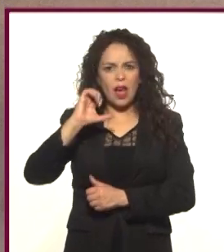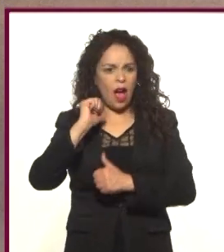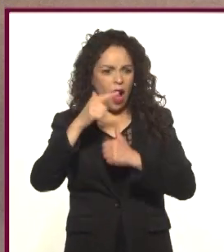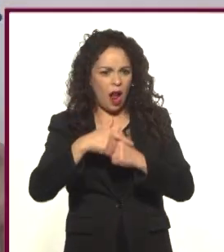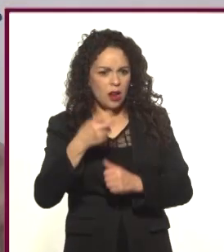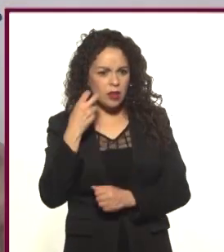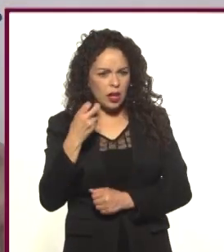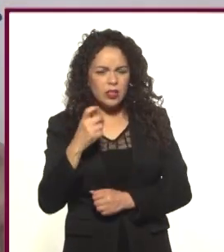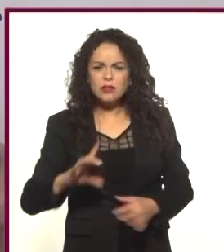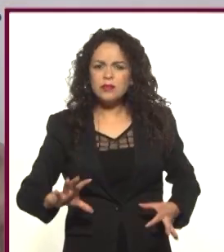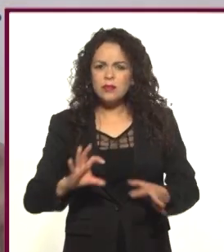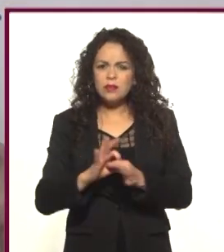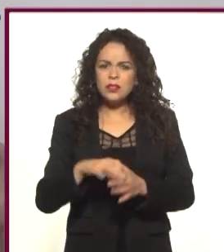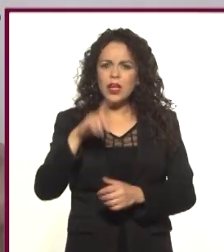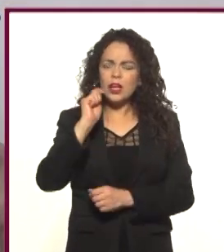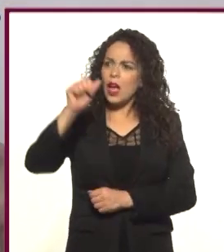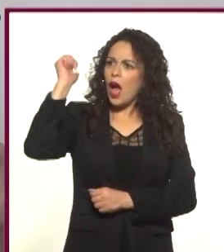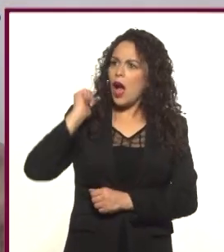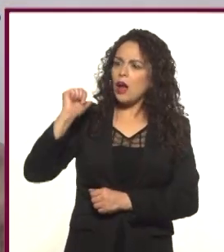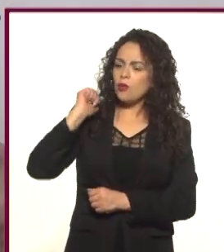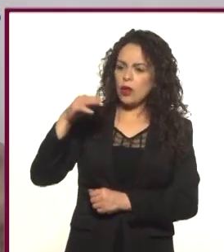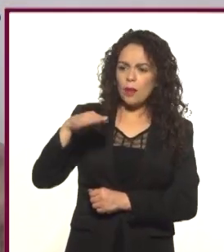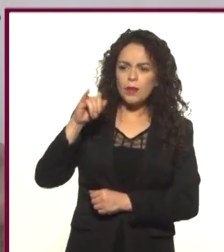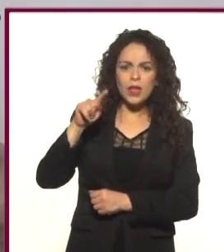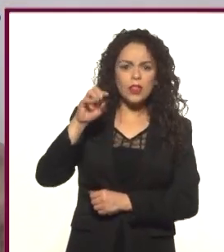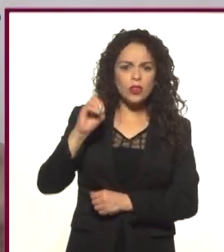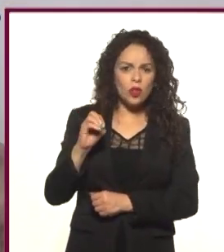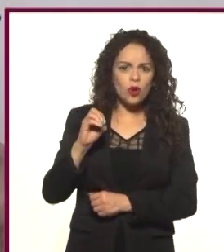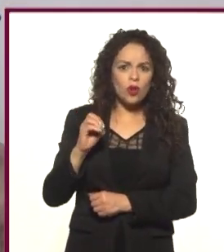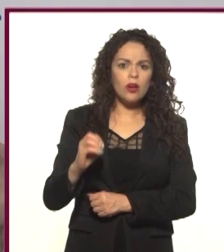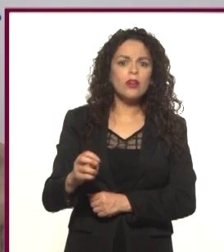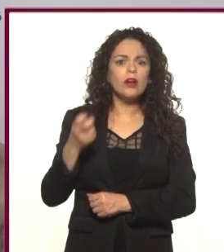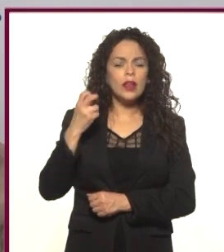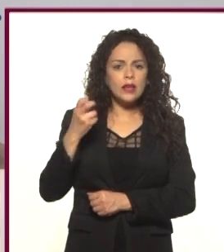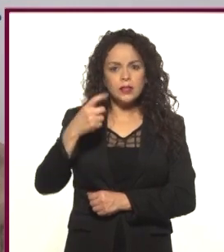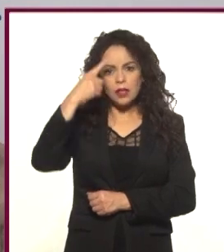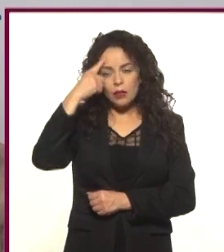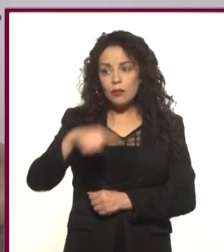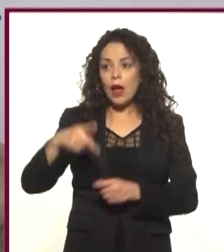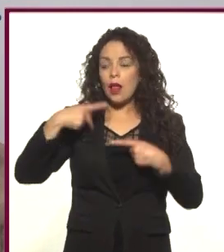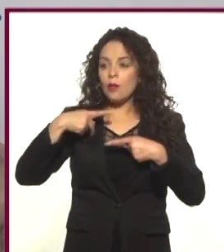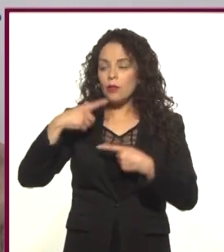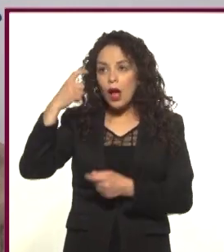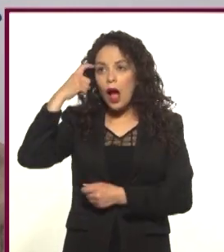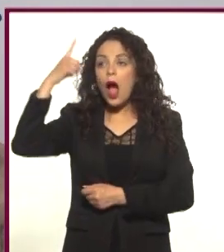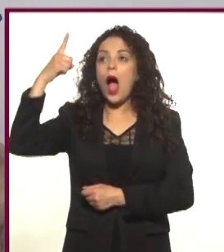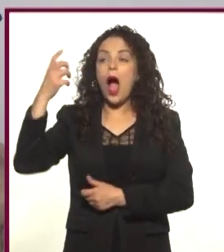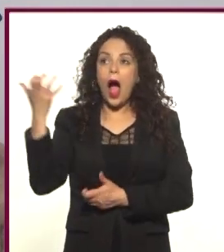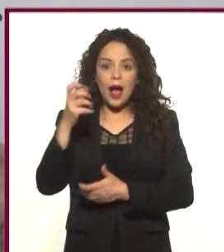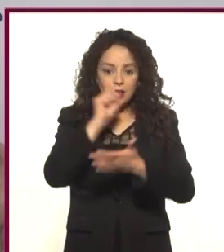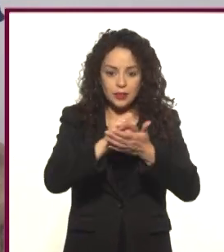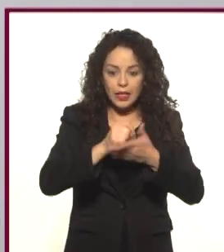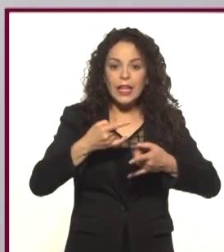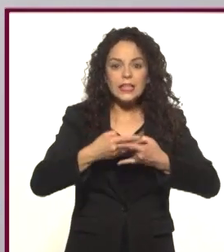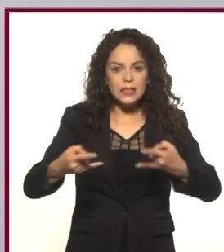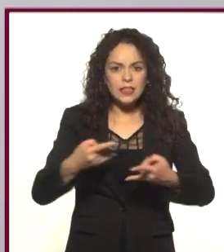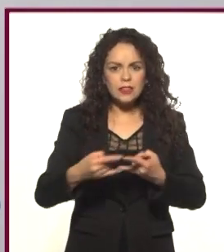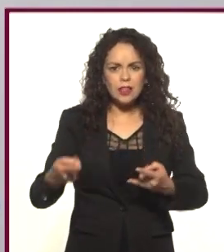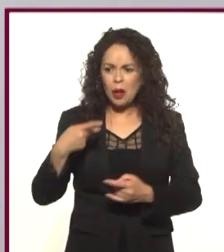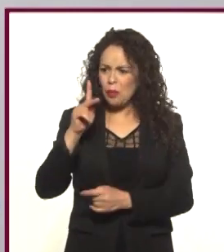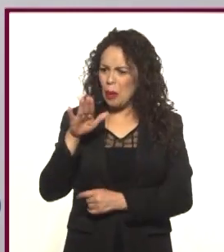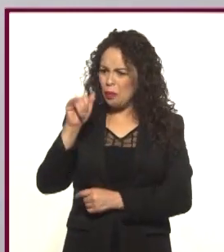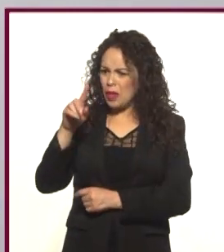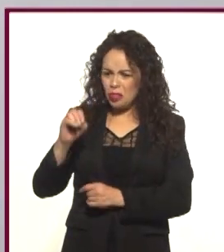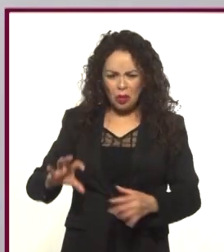algo así, ¿no era parte de la función de los antiguos mitos guiar e inspirar a quienes creían en ellos? ¿Pero qué tienen que ver